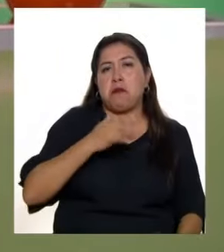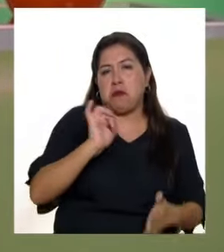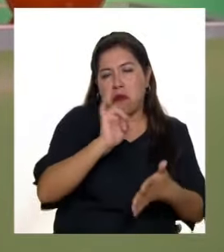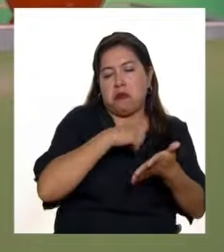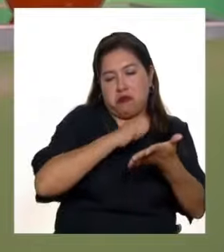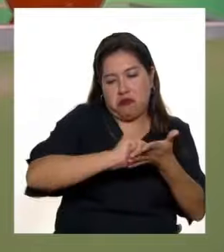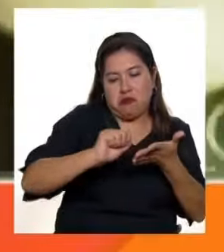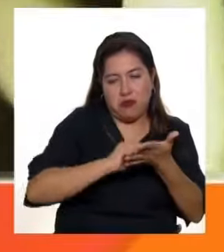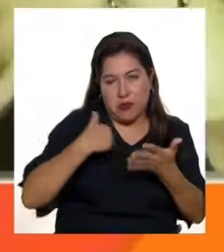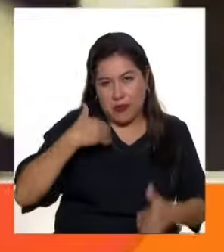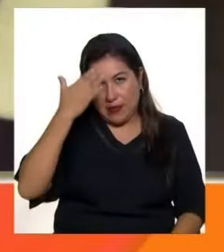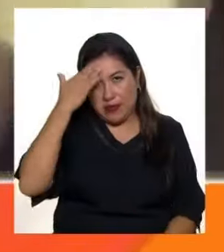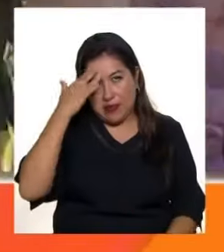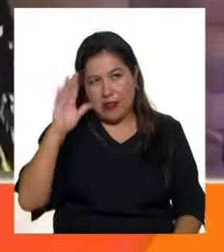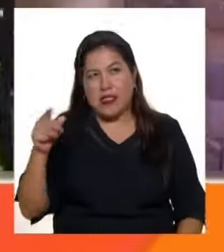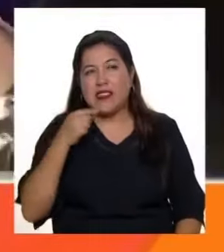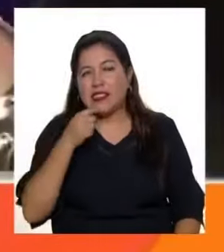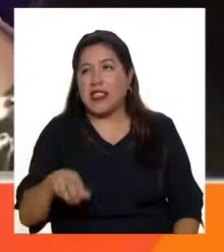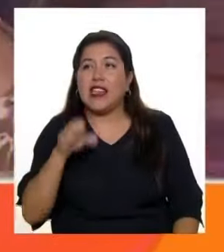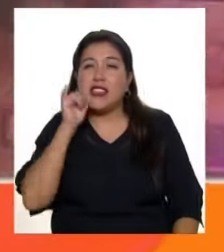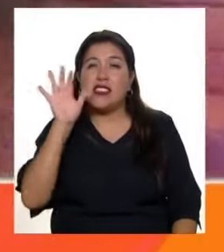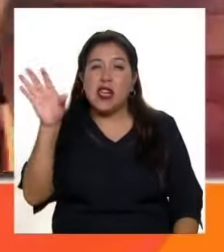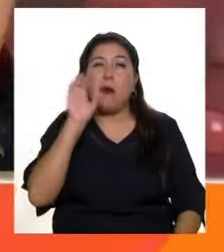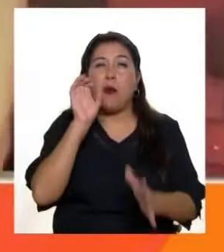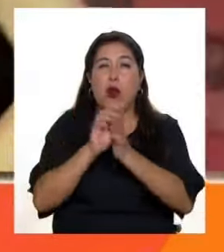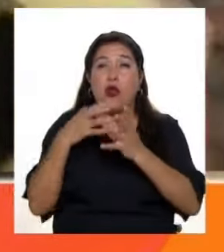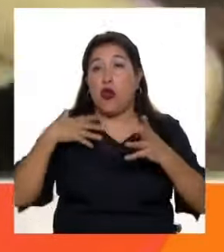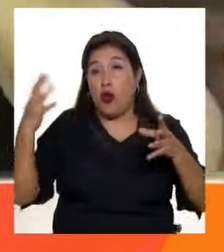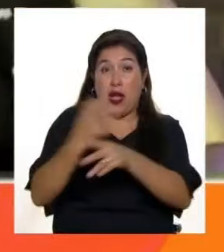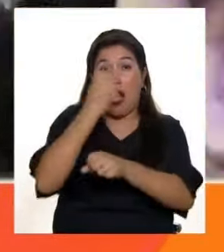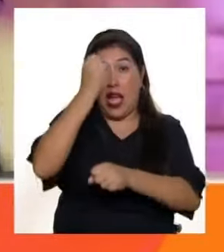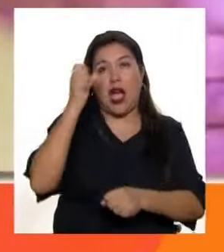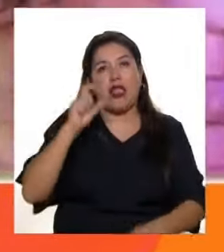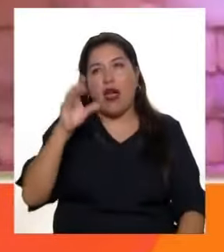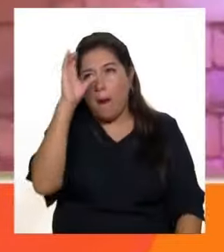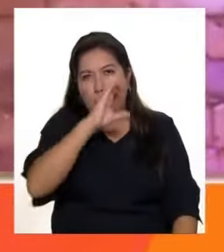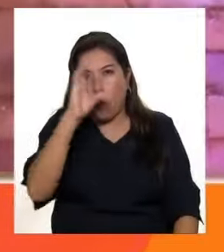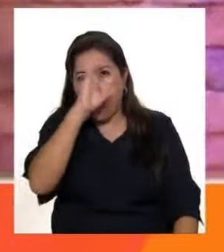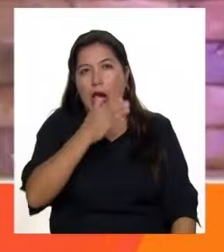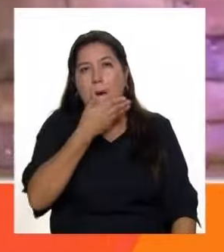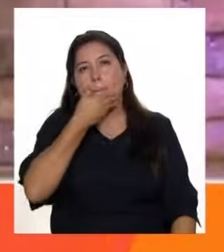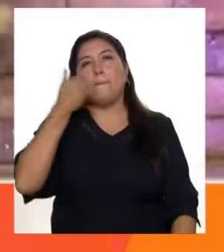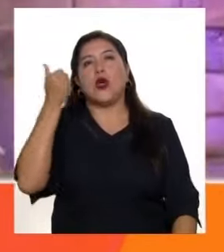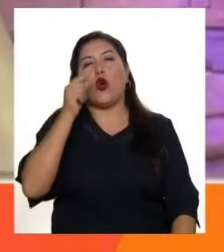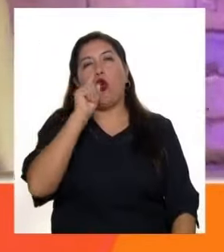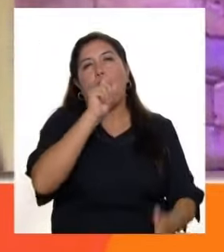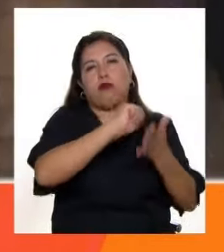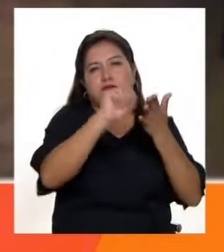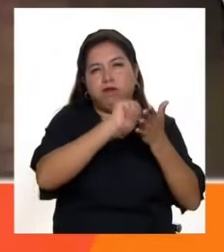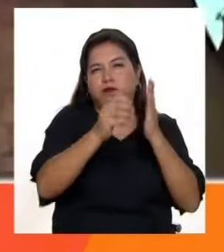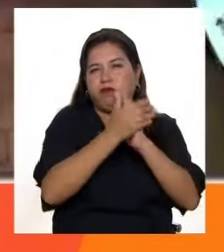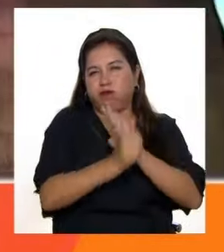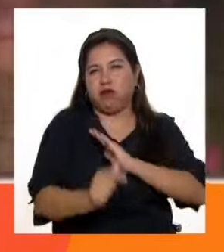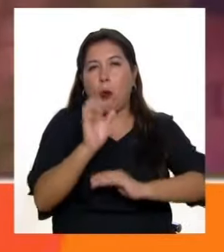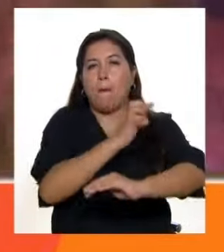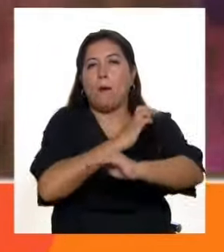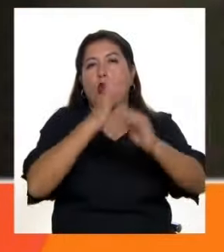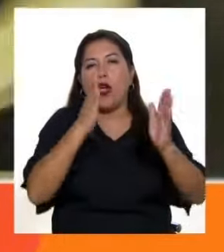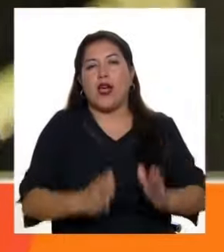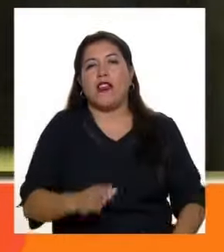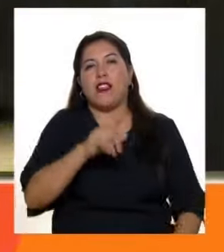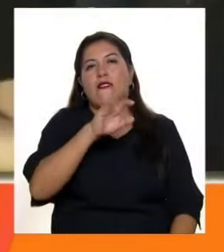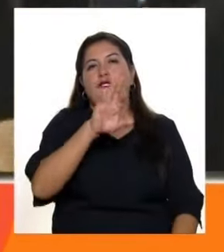viejito, si vamos a ir a ganador, hay que buscar al mejor. Así es que contactamos a Francisco García, que es un poeta, y le